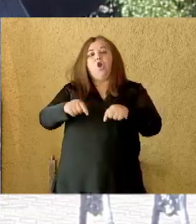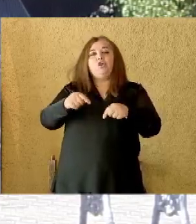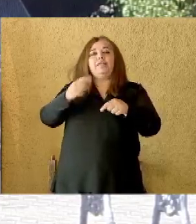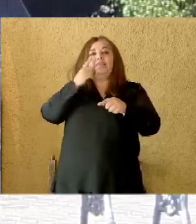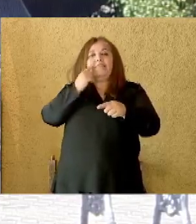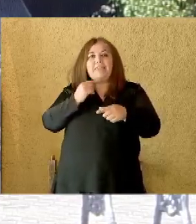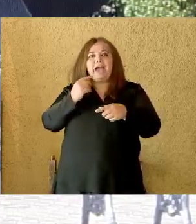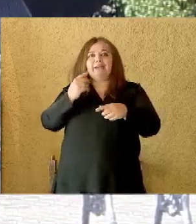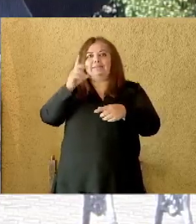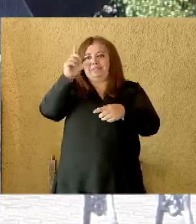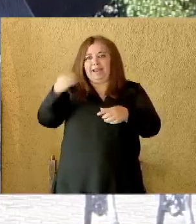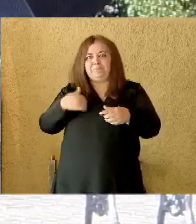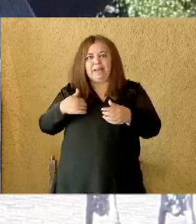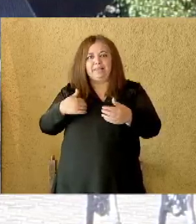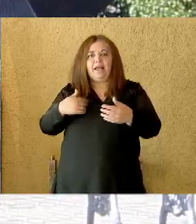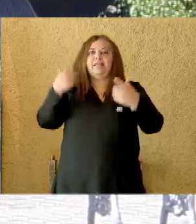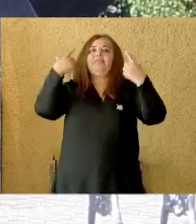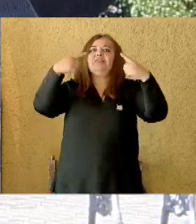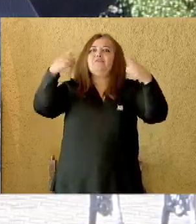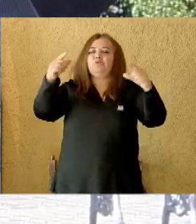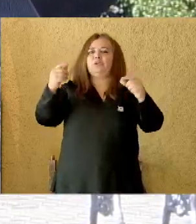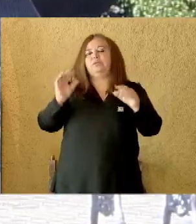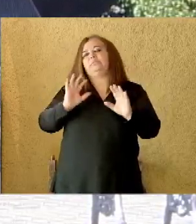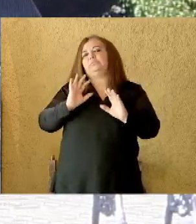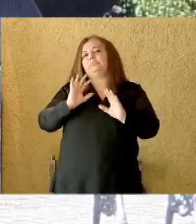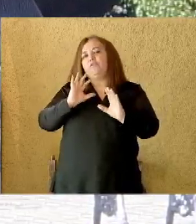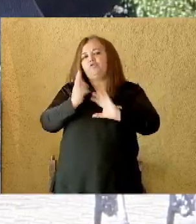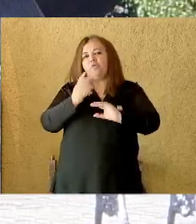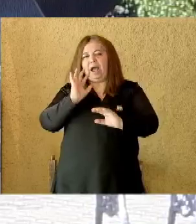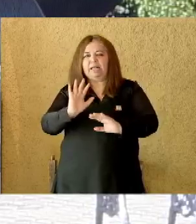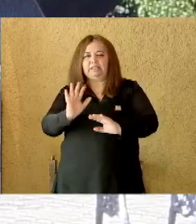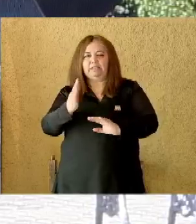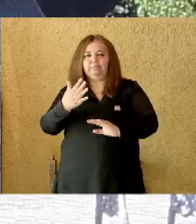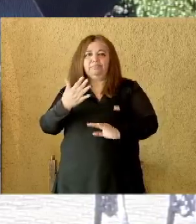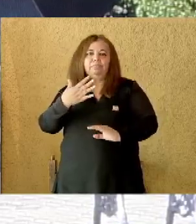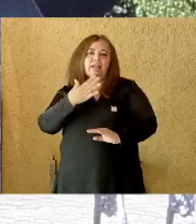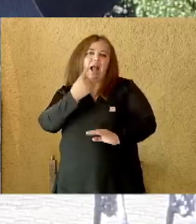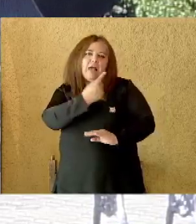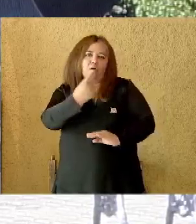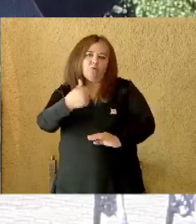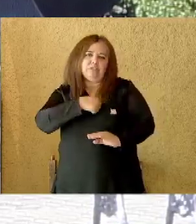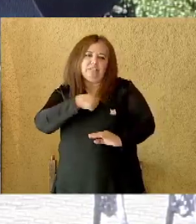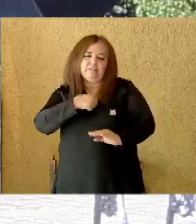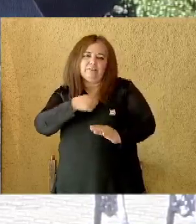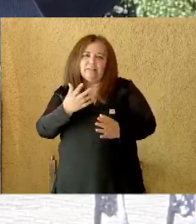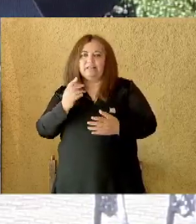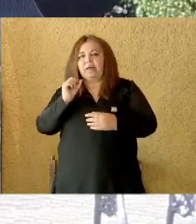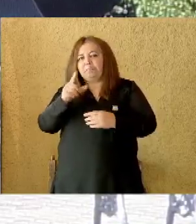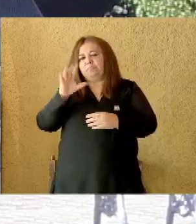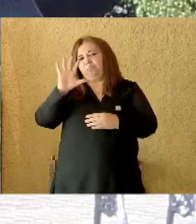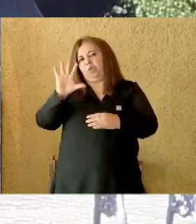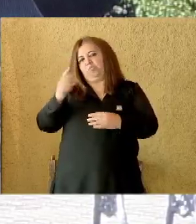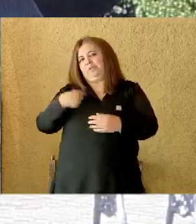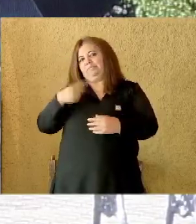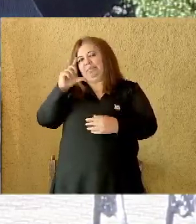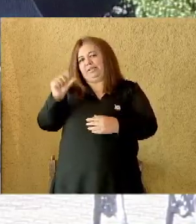justamente de lo que significa ser argentinos a través de las comidas y de las propuestas gastronómicas. Nos pueden seguir, por